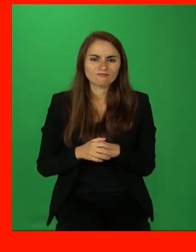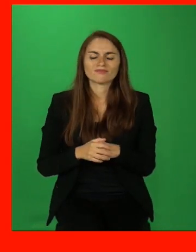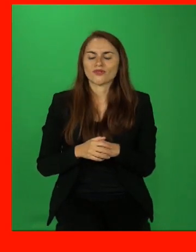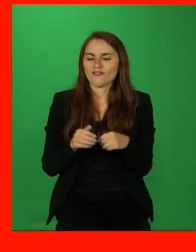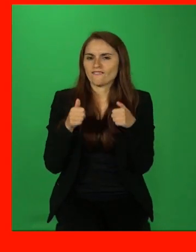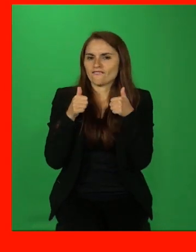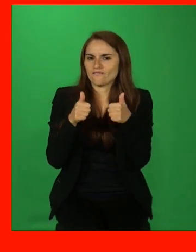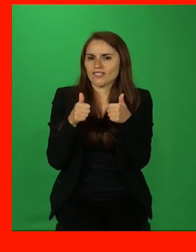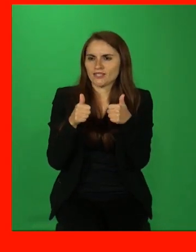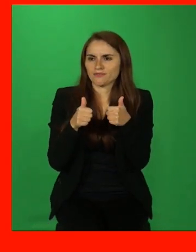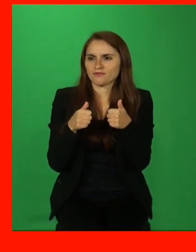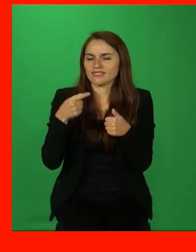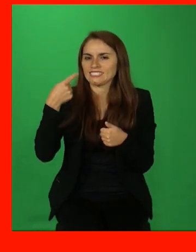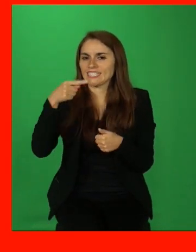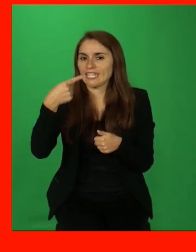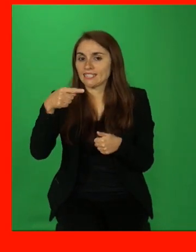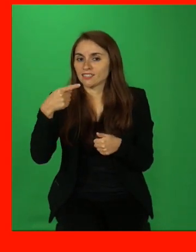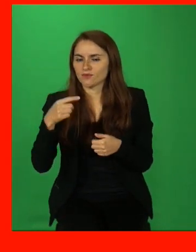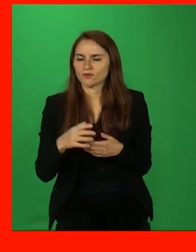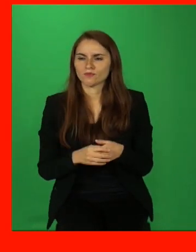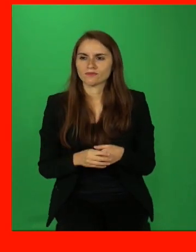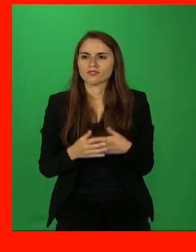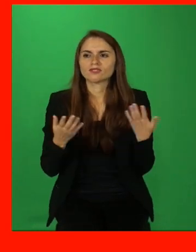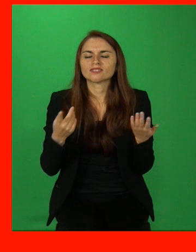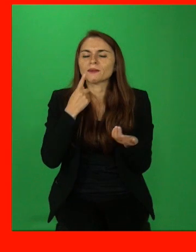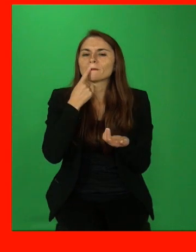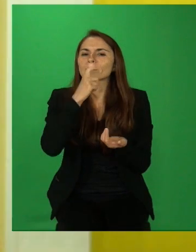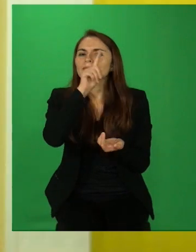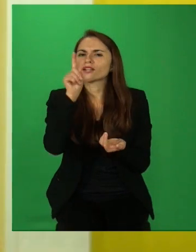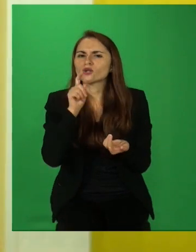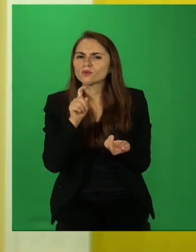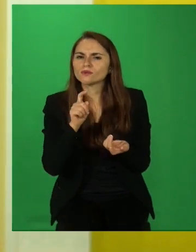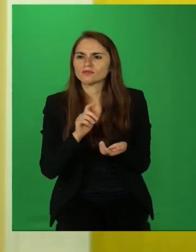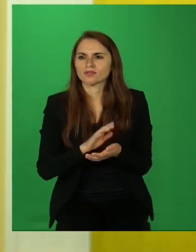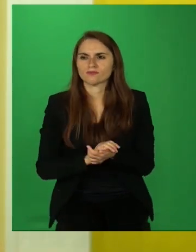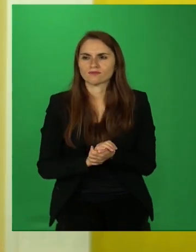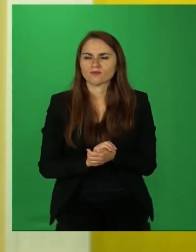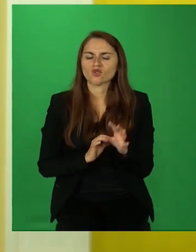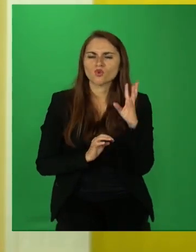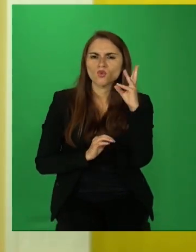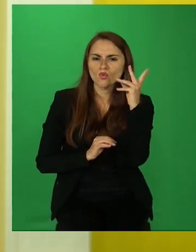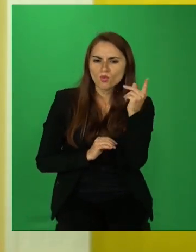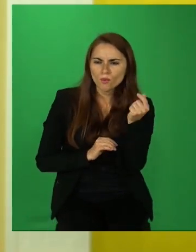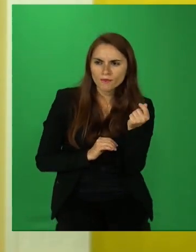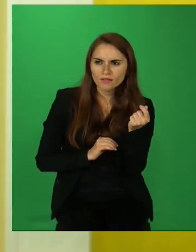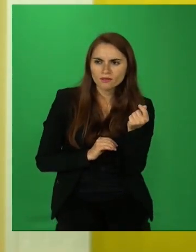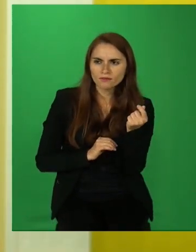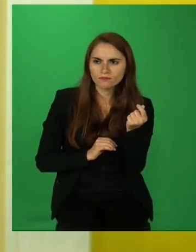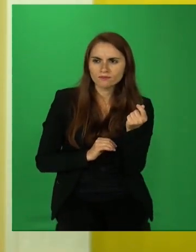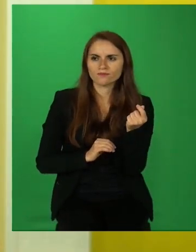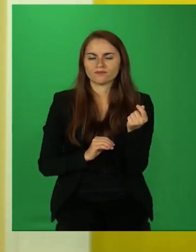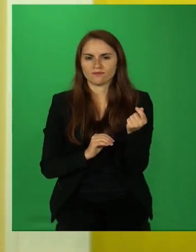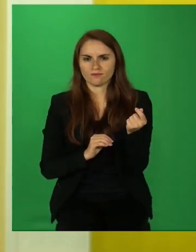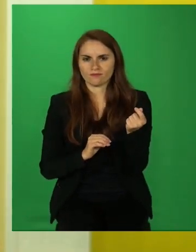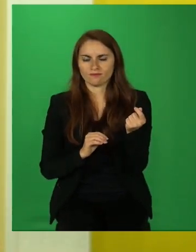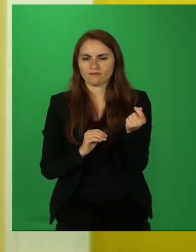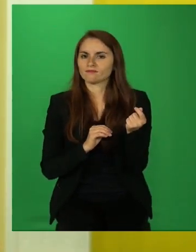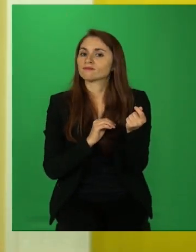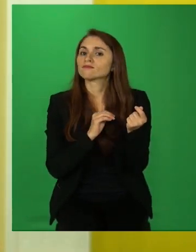perfecto entonces ahora hace de la pregunta del millón un número bien